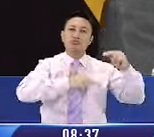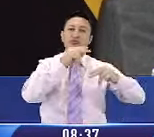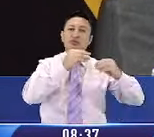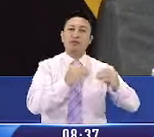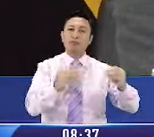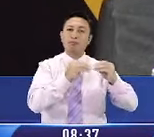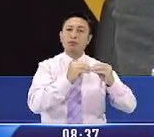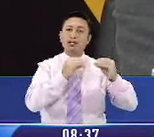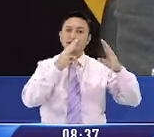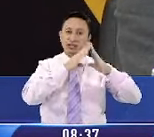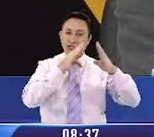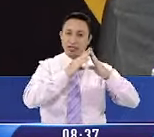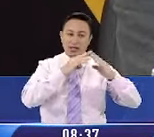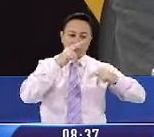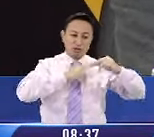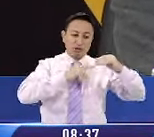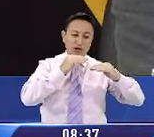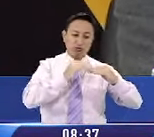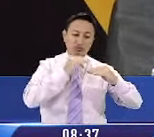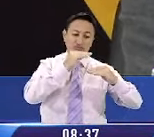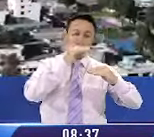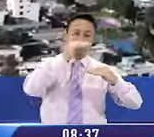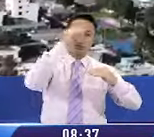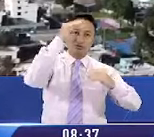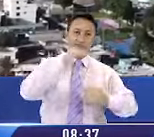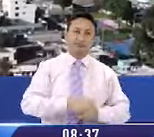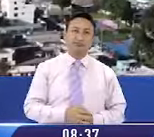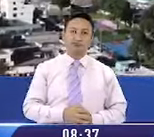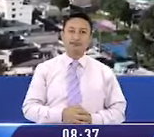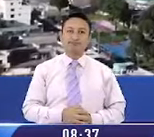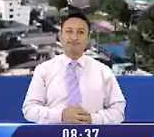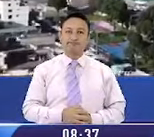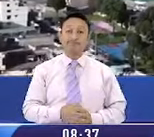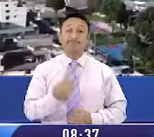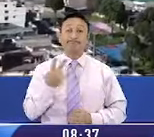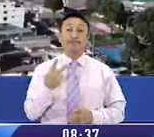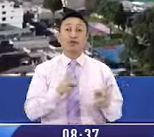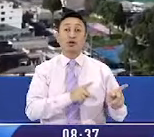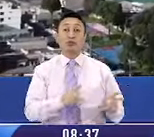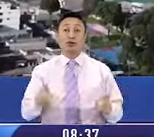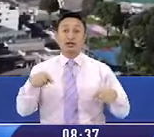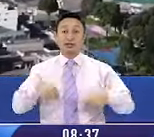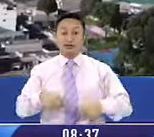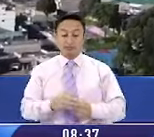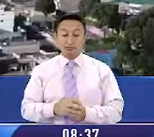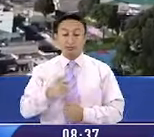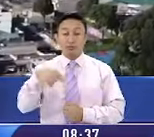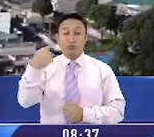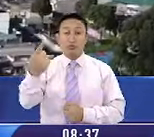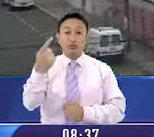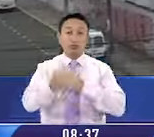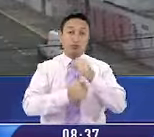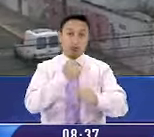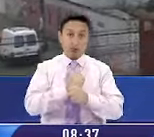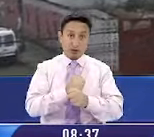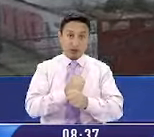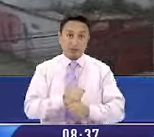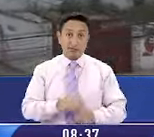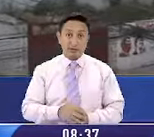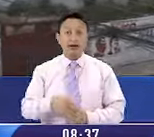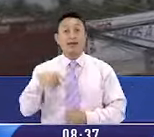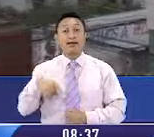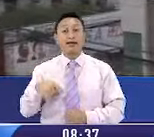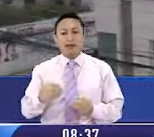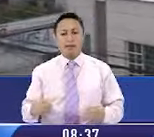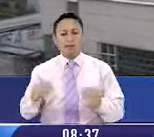crecimiento hacia los sectores urbanos estos dos planes son la proyección de la ciudad para los próximos años y motivar este crecimiento